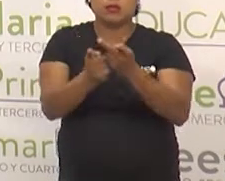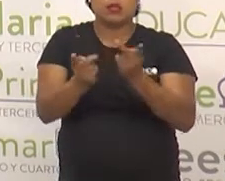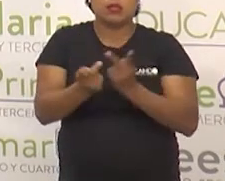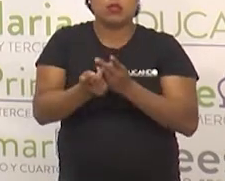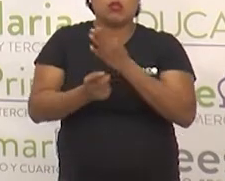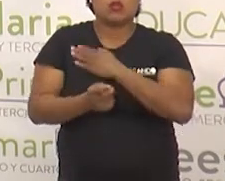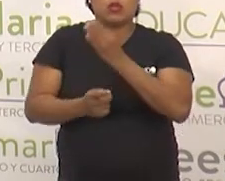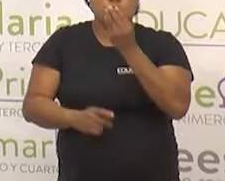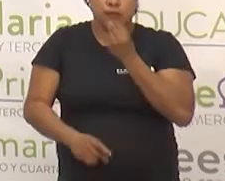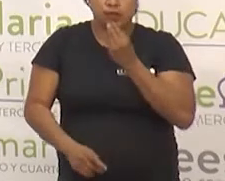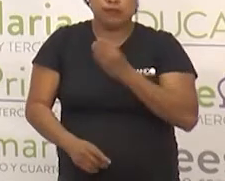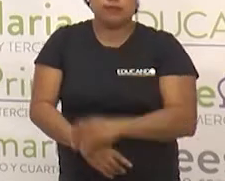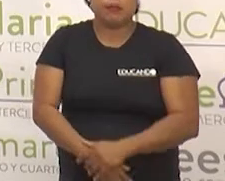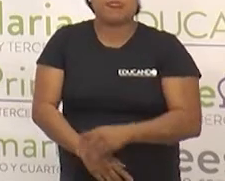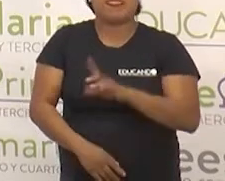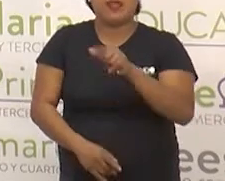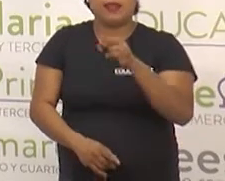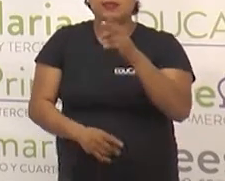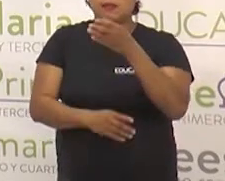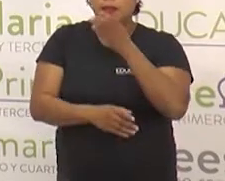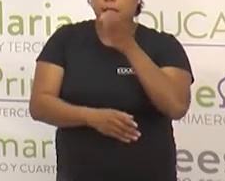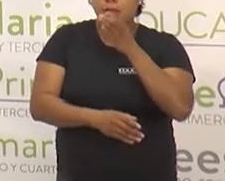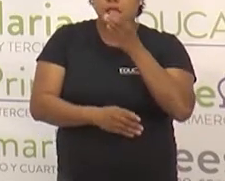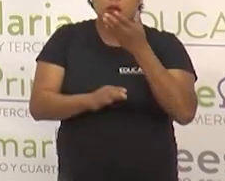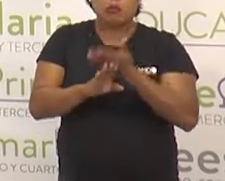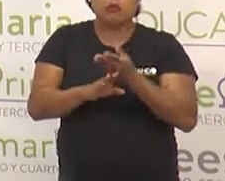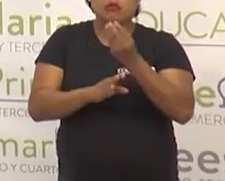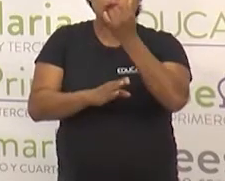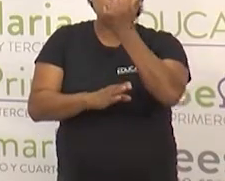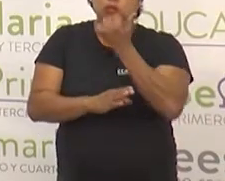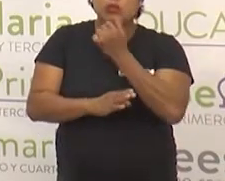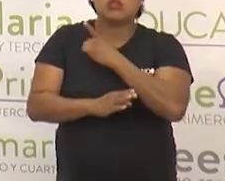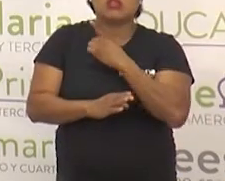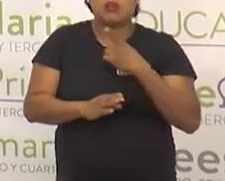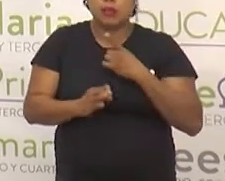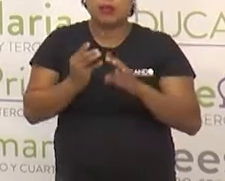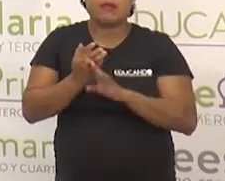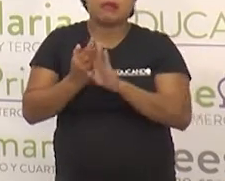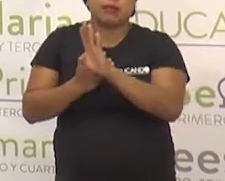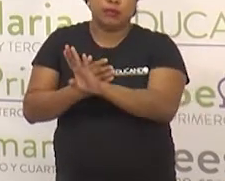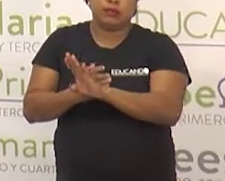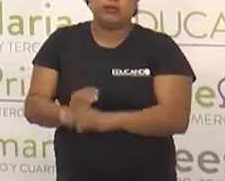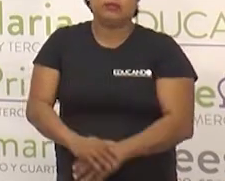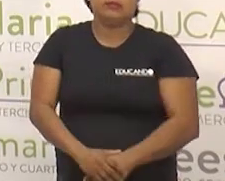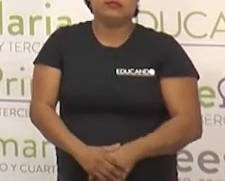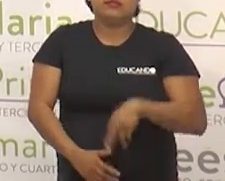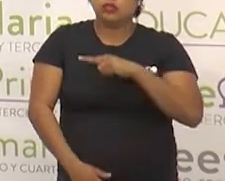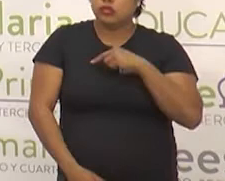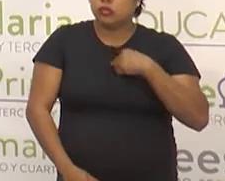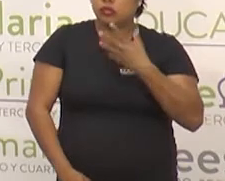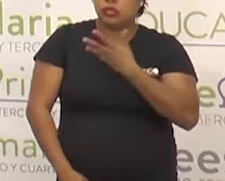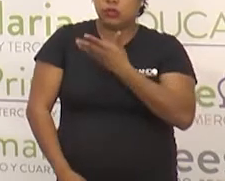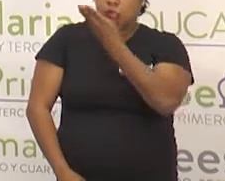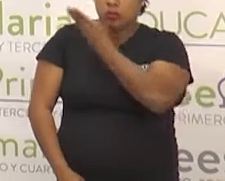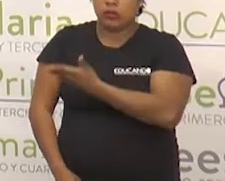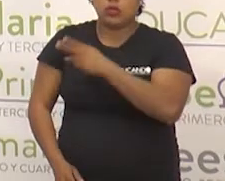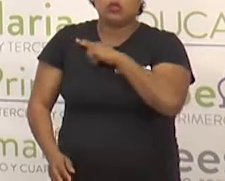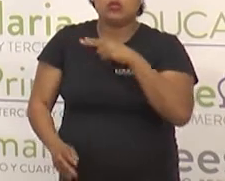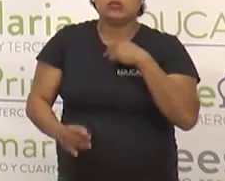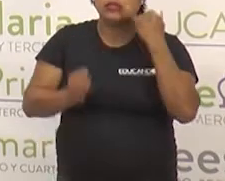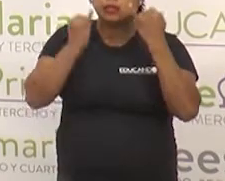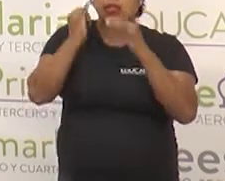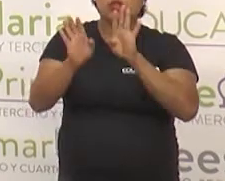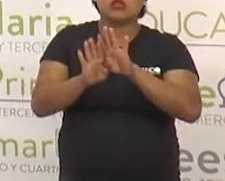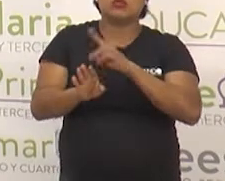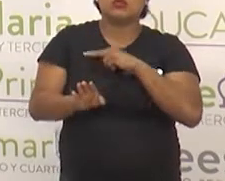el plato del buen comer. Las bebidas con mucho azúcar deben evitarse. Tenemos ahí nuestras